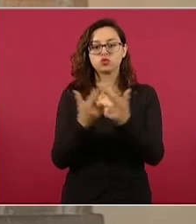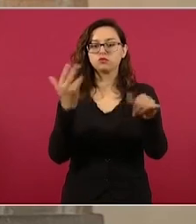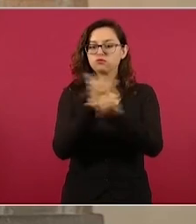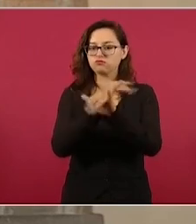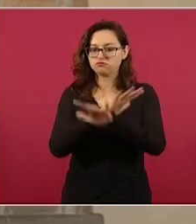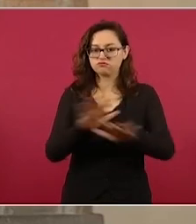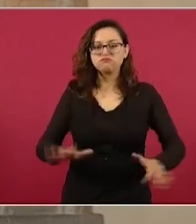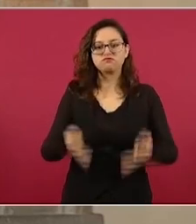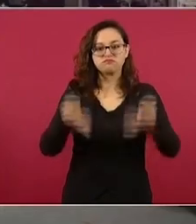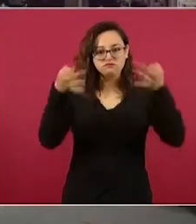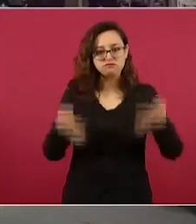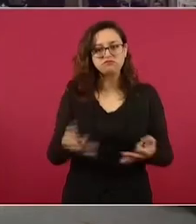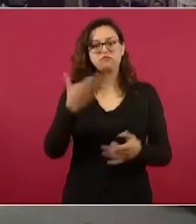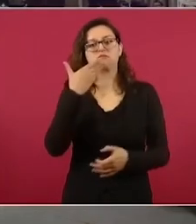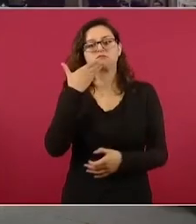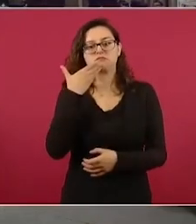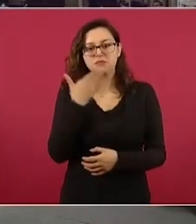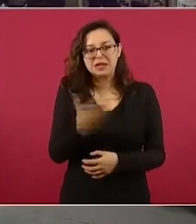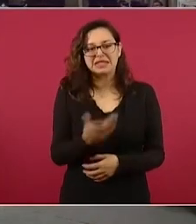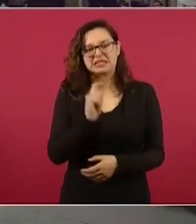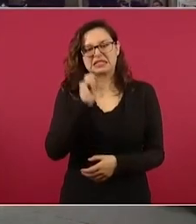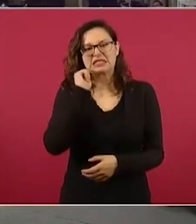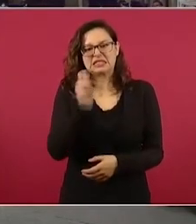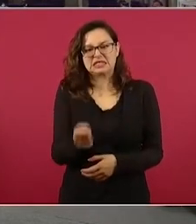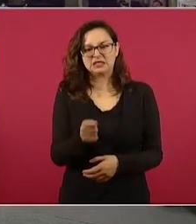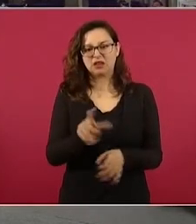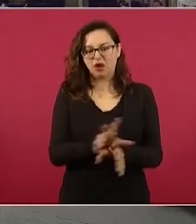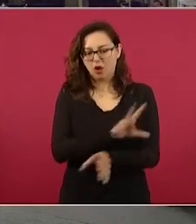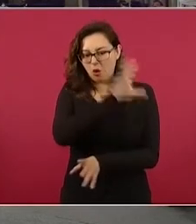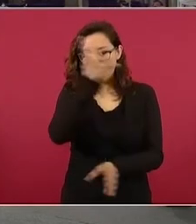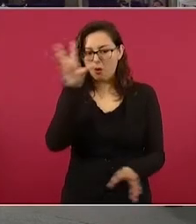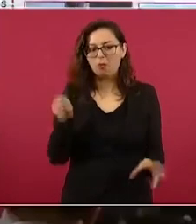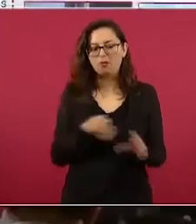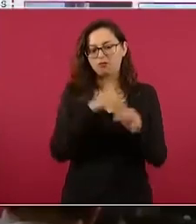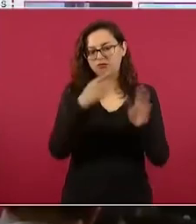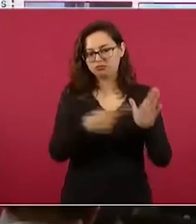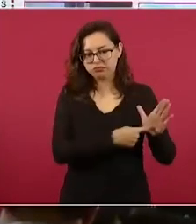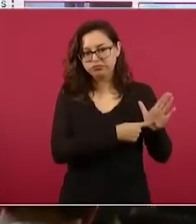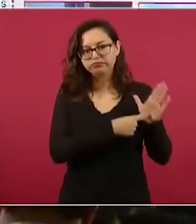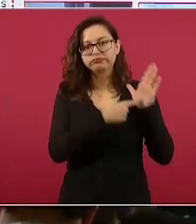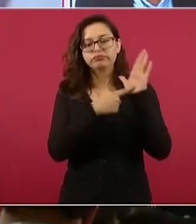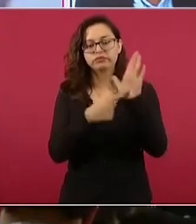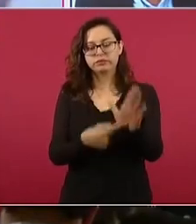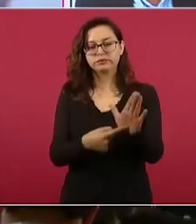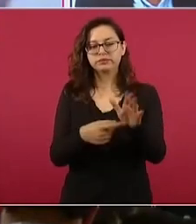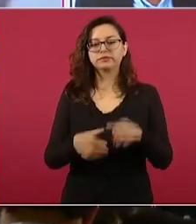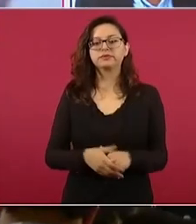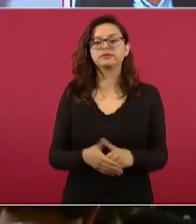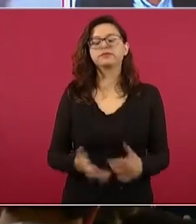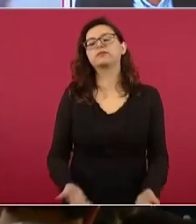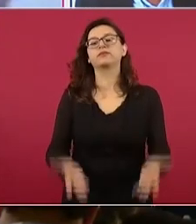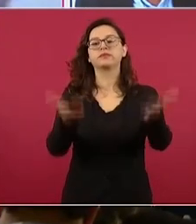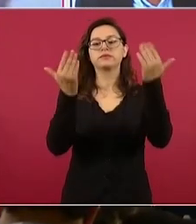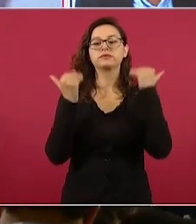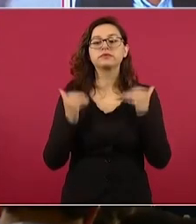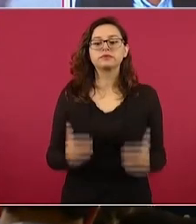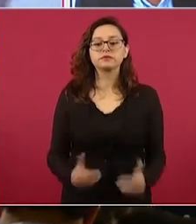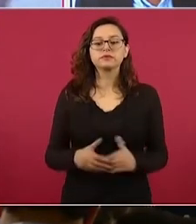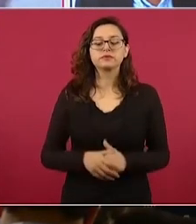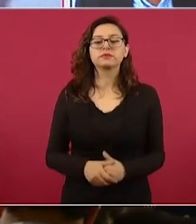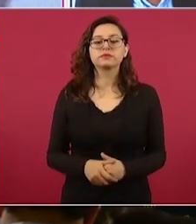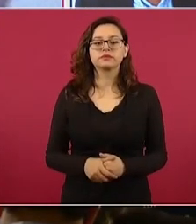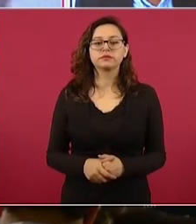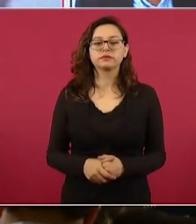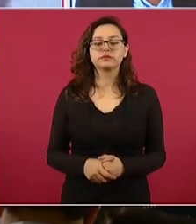una vez que hayan sostenido la reunión y haber hecho las deliberaciones correspondientes. Siguiente. Informar